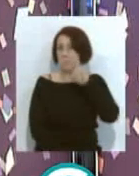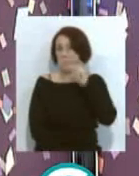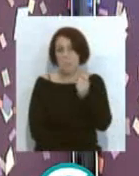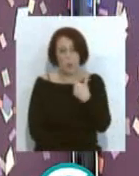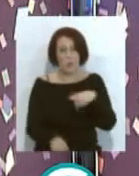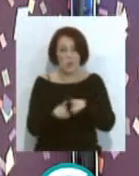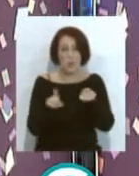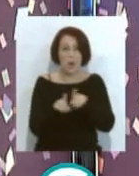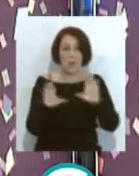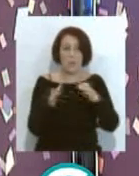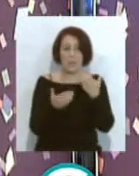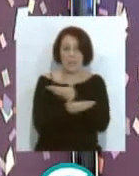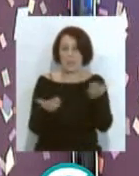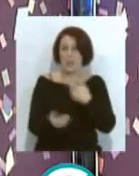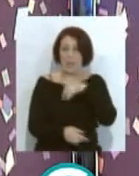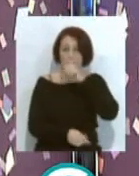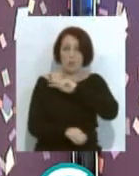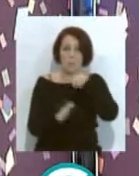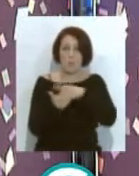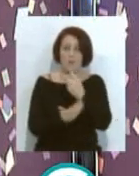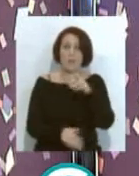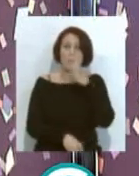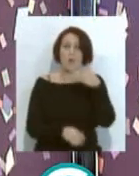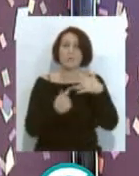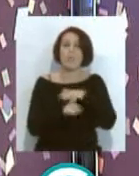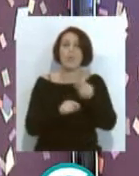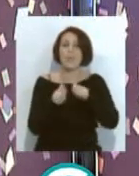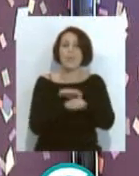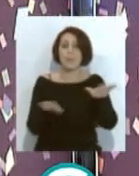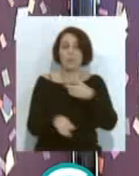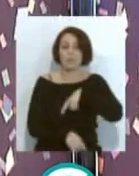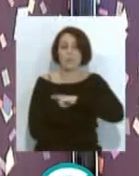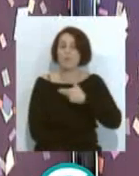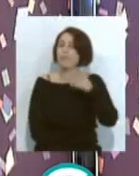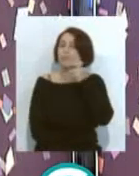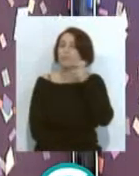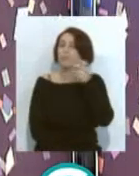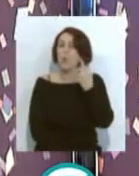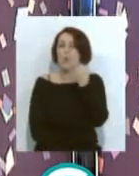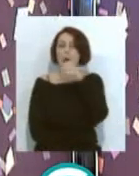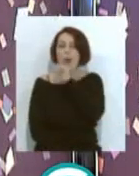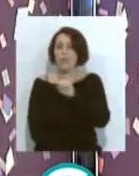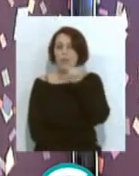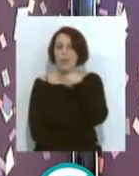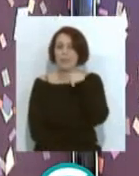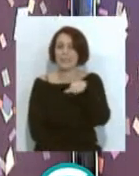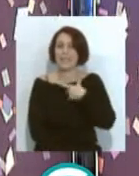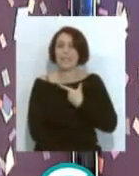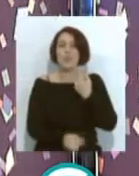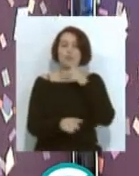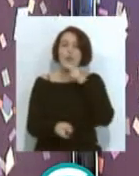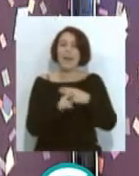resto de agrupaciones de este 2020 por el tema de la pandemia, vamos a quedarnos con una copla de esa canción de La Laguna y